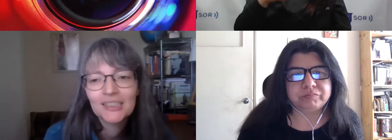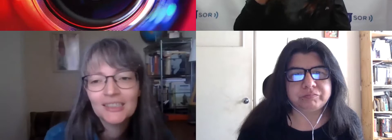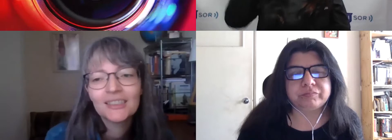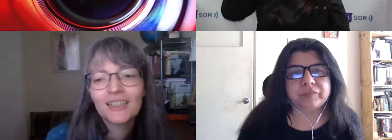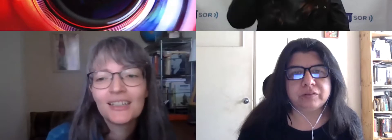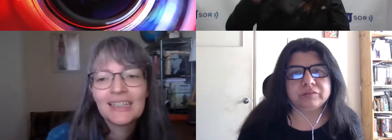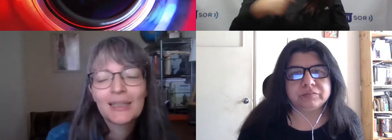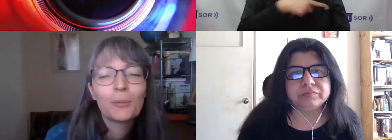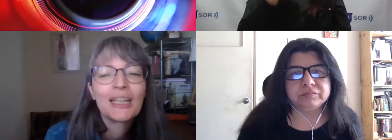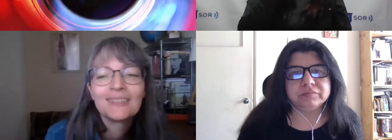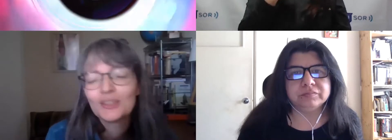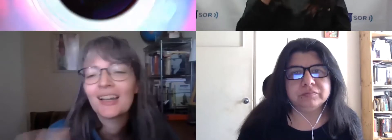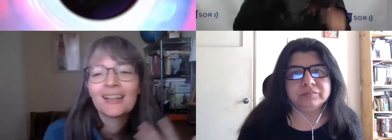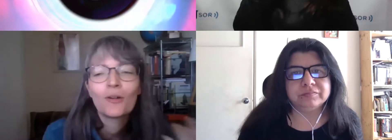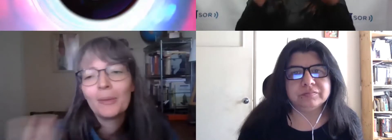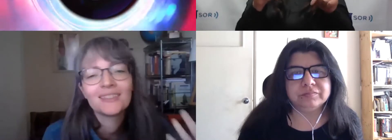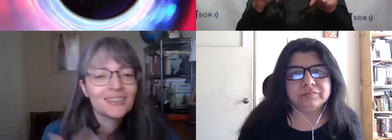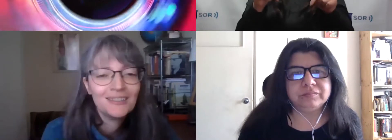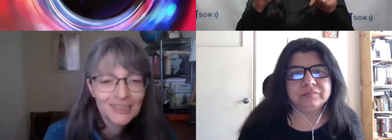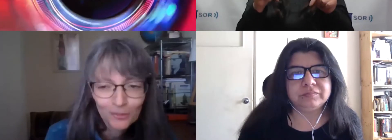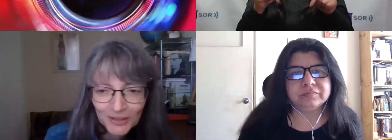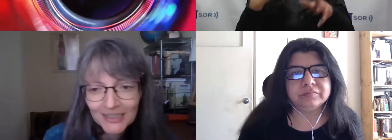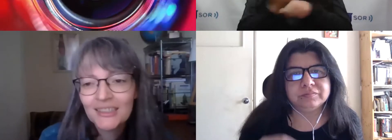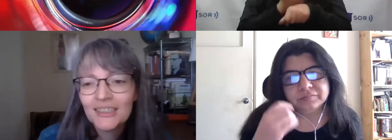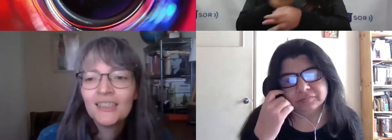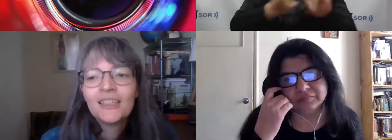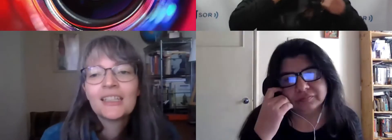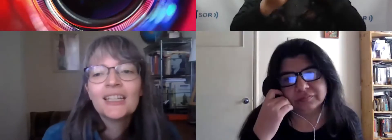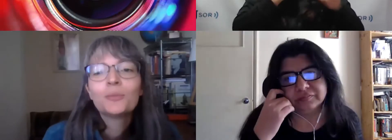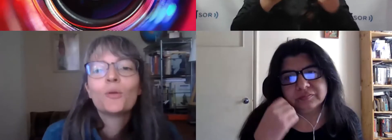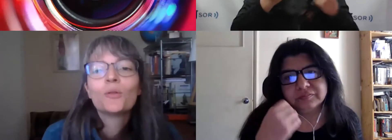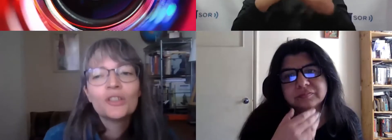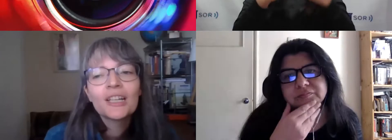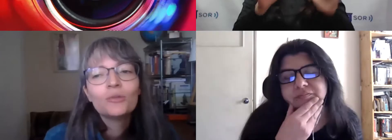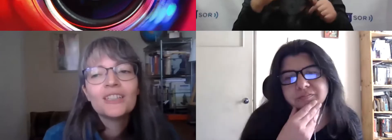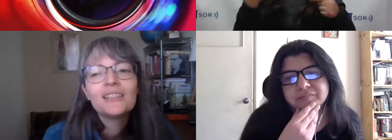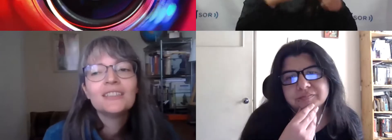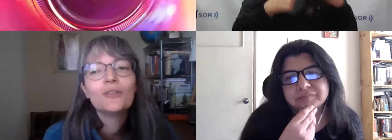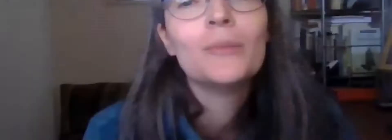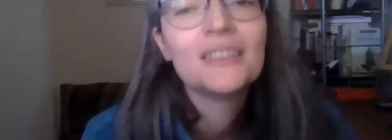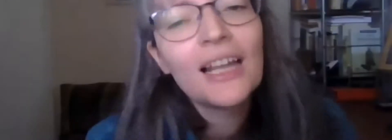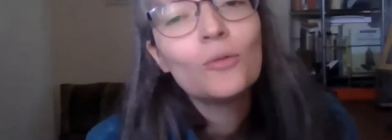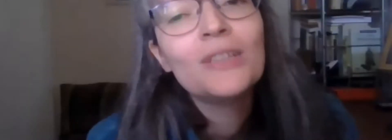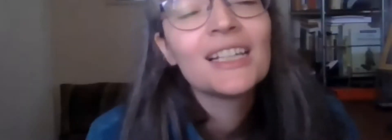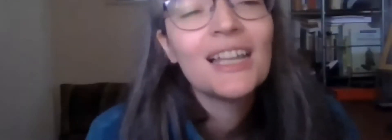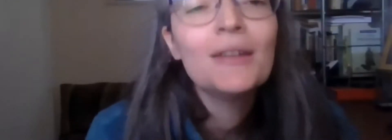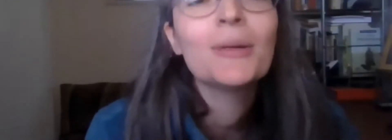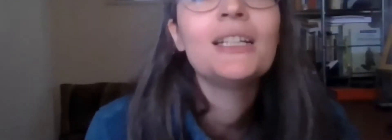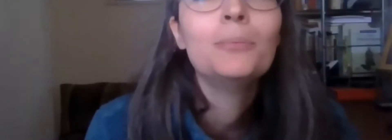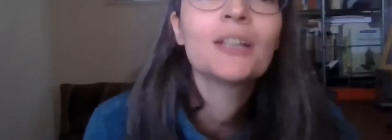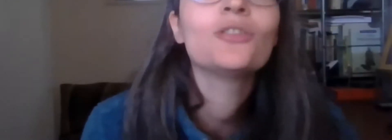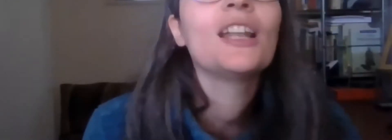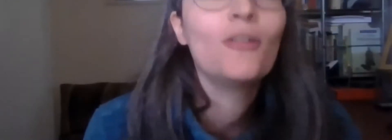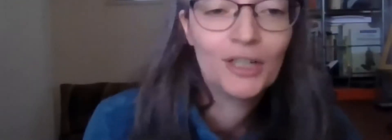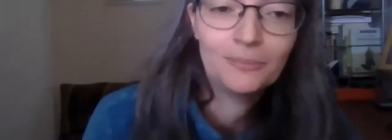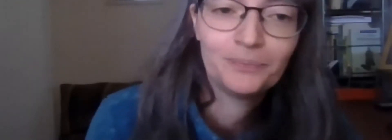que tiene esta ponencia o charla convenció entrevista como sea si es producción ejecutiva en el cine documental una clave para el